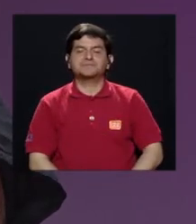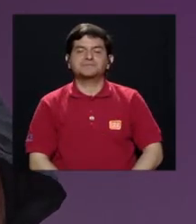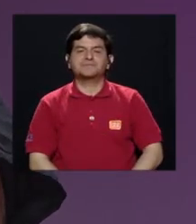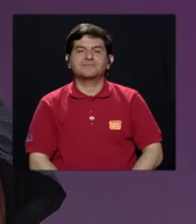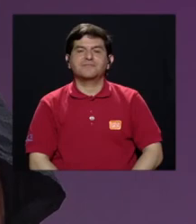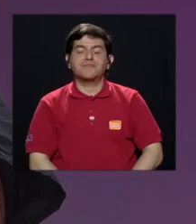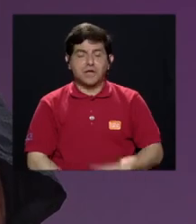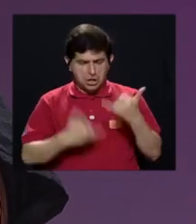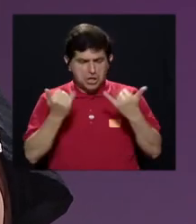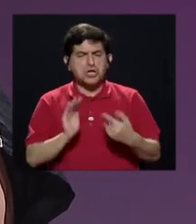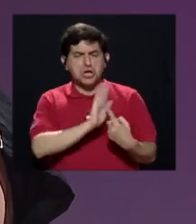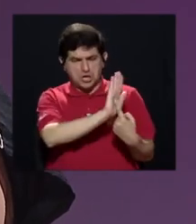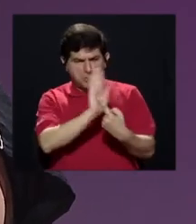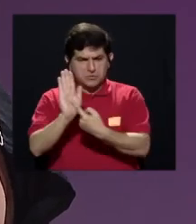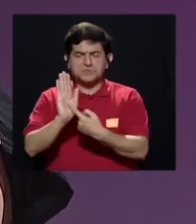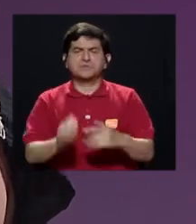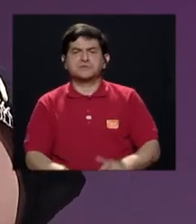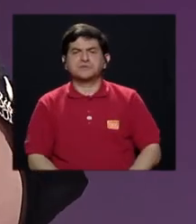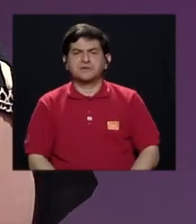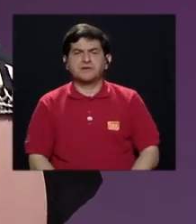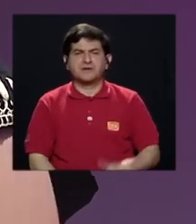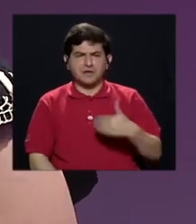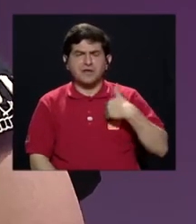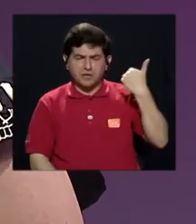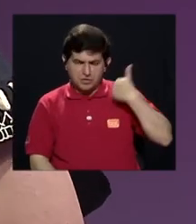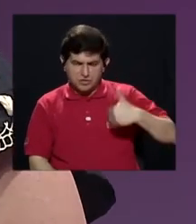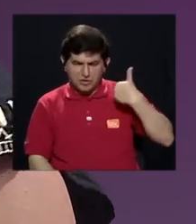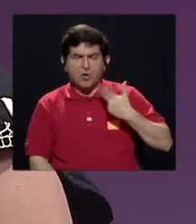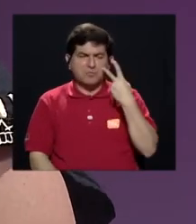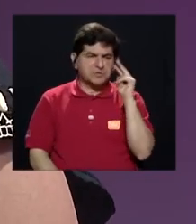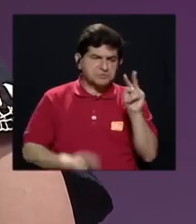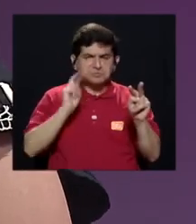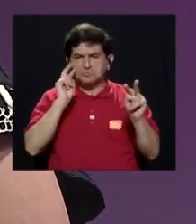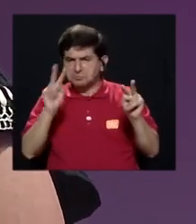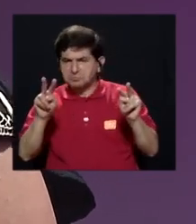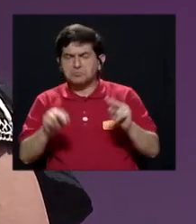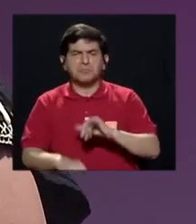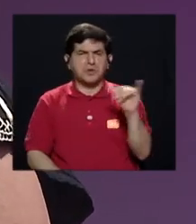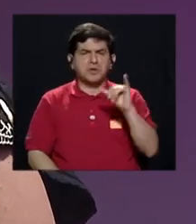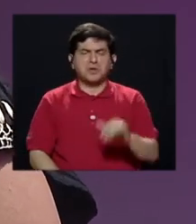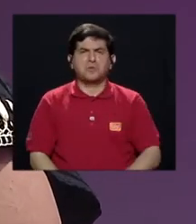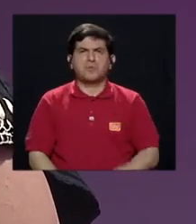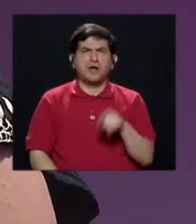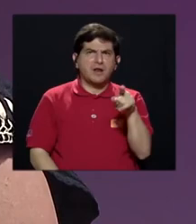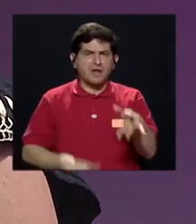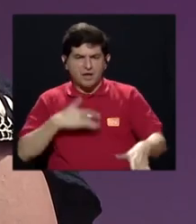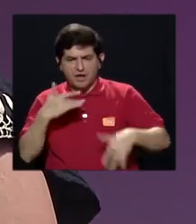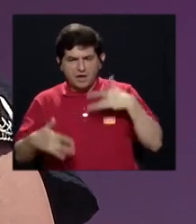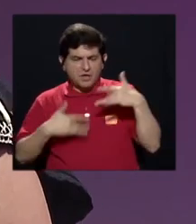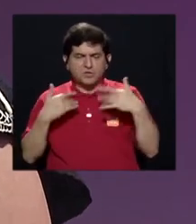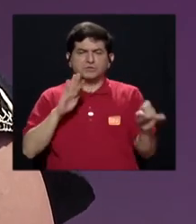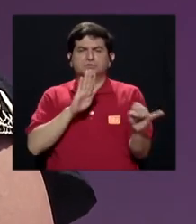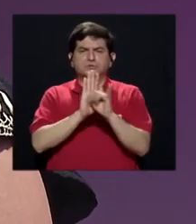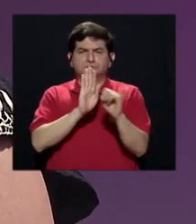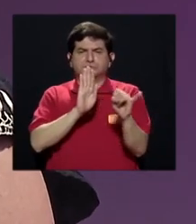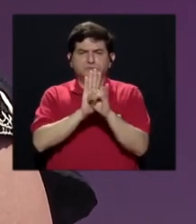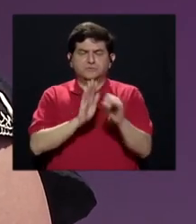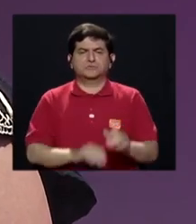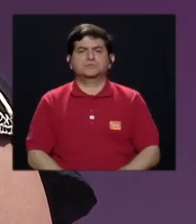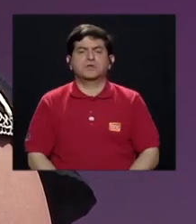esos los he expuesto y tengo hombres que los han visto, ¿verdad? Y también se han sentido identificados, por